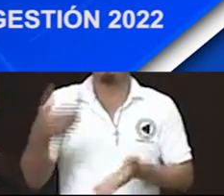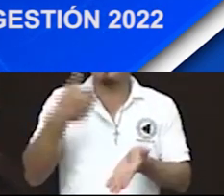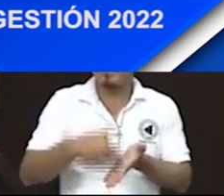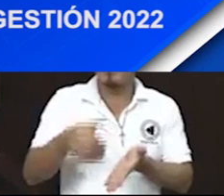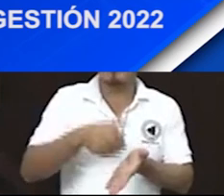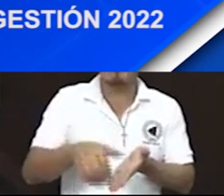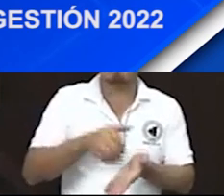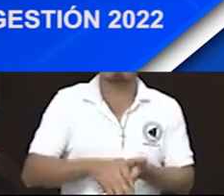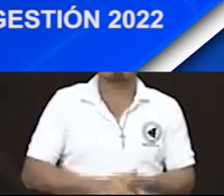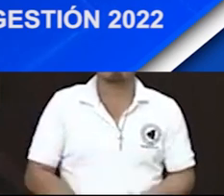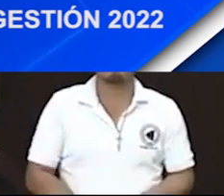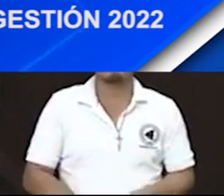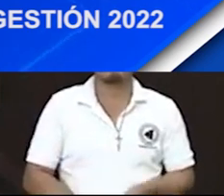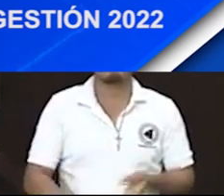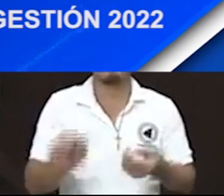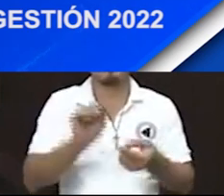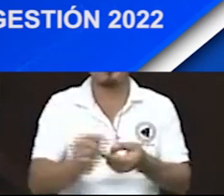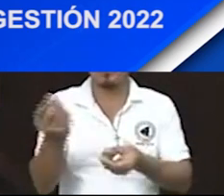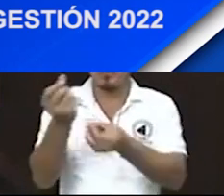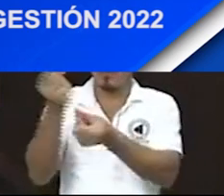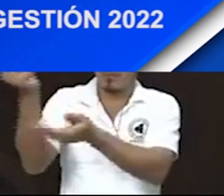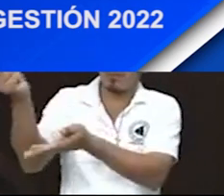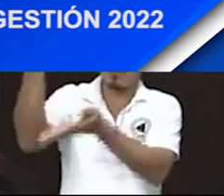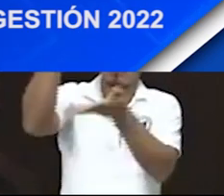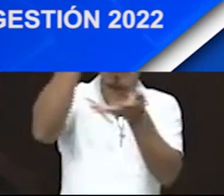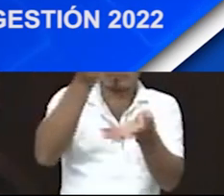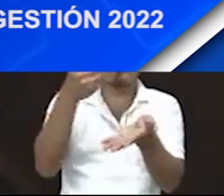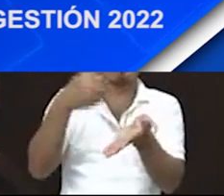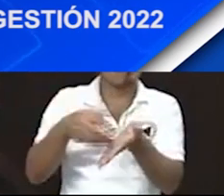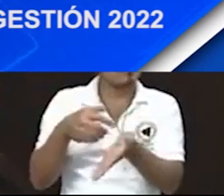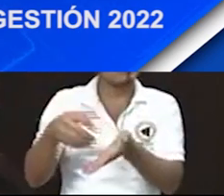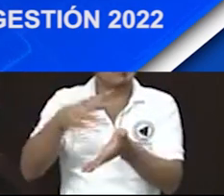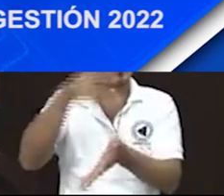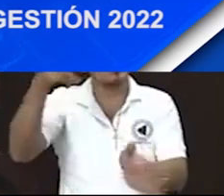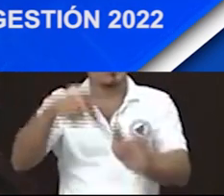Facilita el acceso a recursos financieros en términos